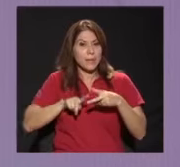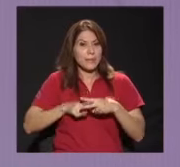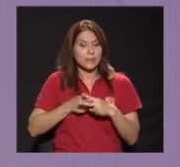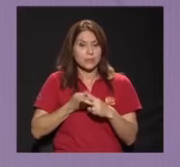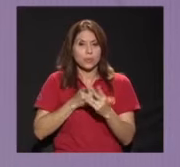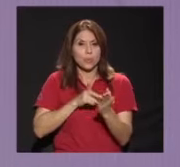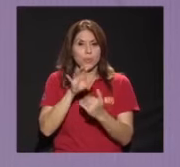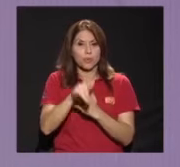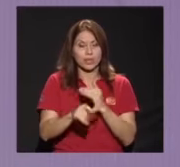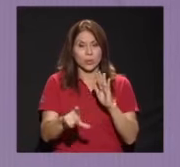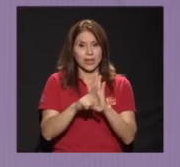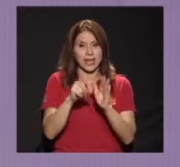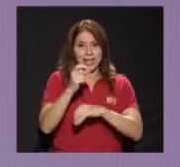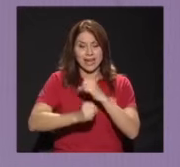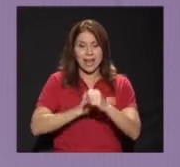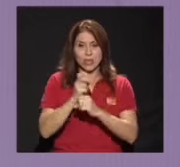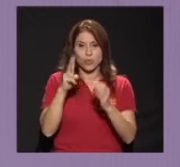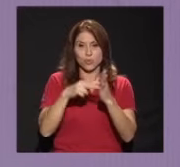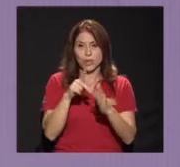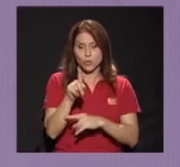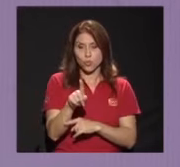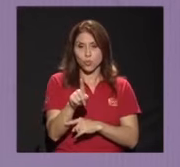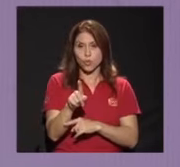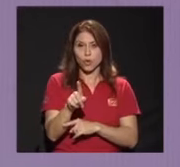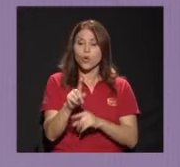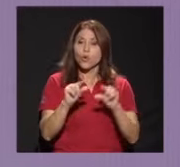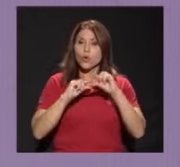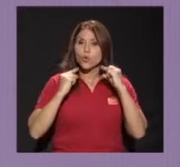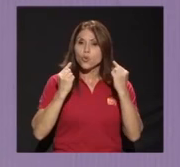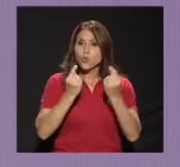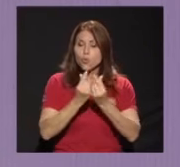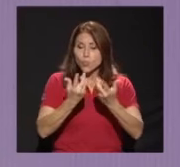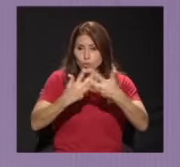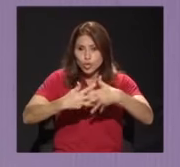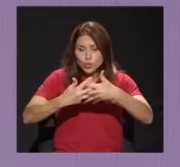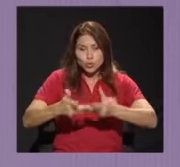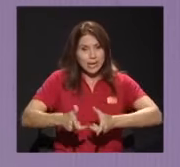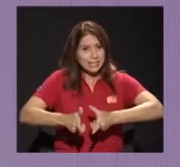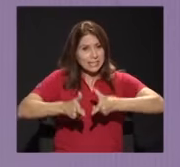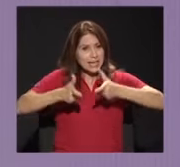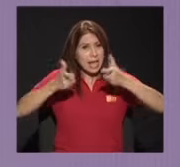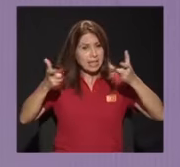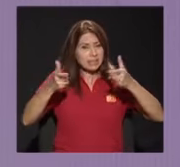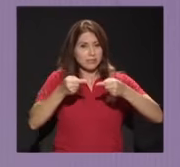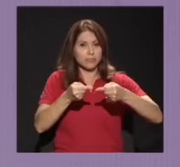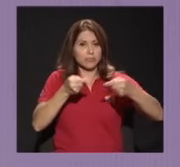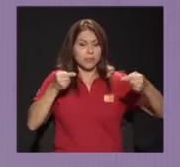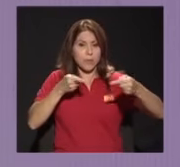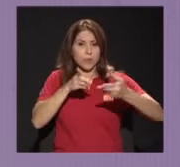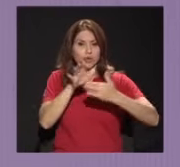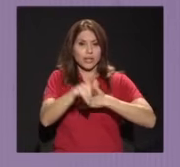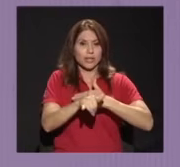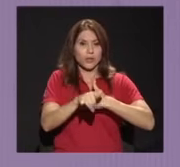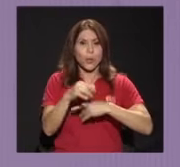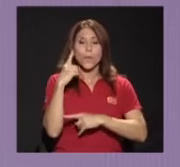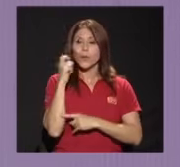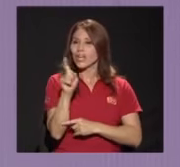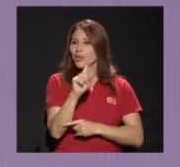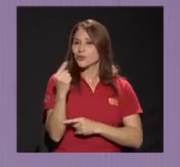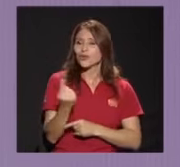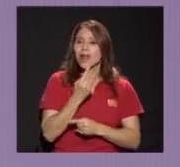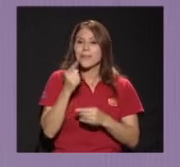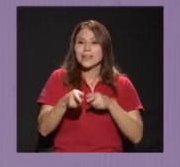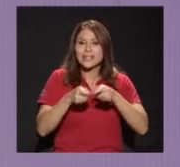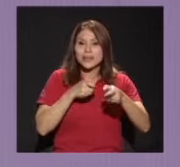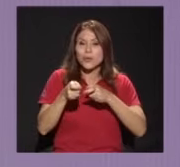2001, las grandes cámaras agroindustriales han estado en contra del proyecto, porque precisamente se regula no solamente el uso del agua,